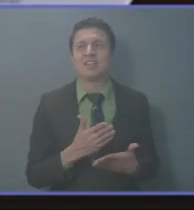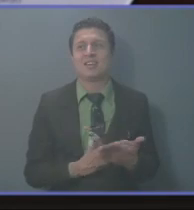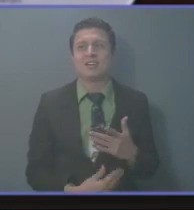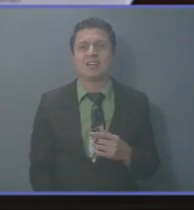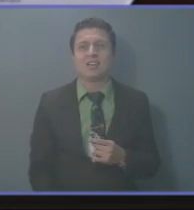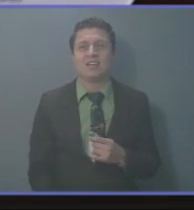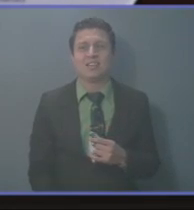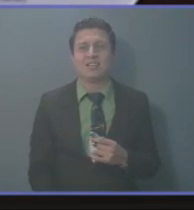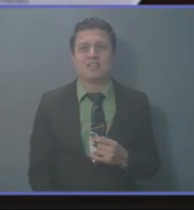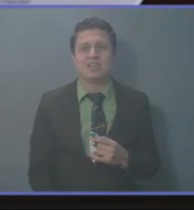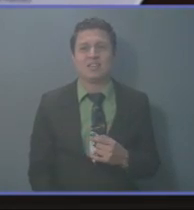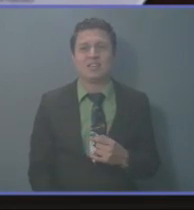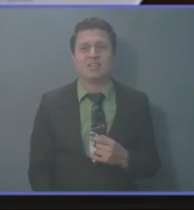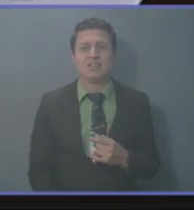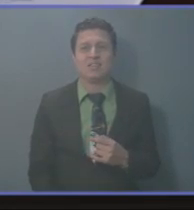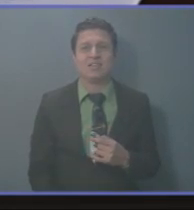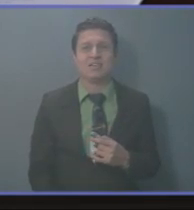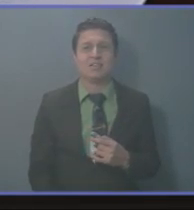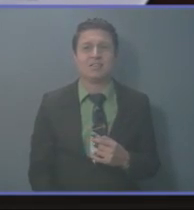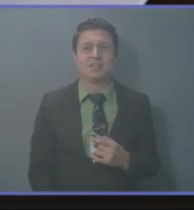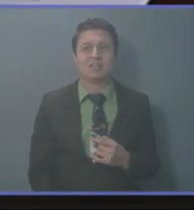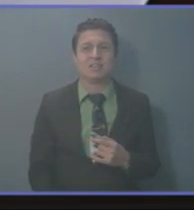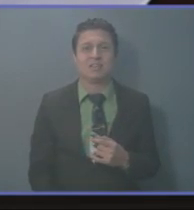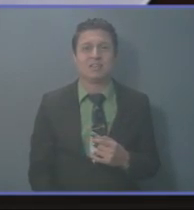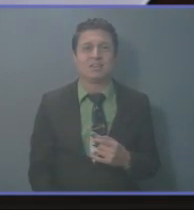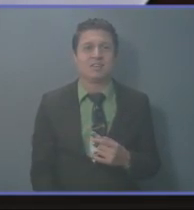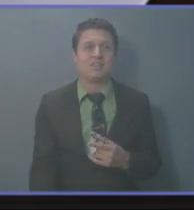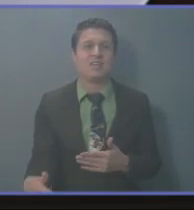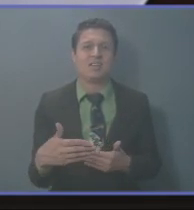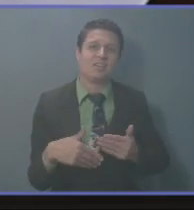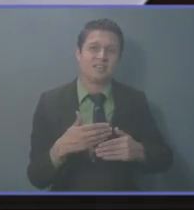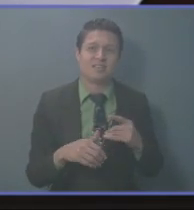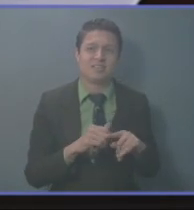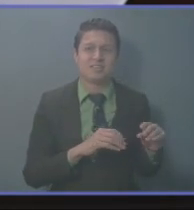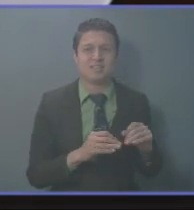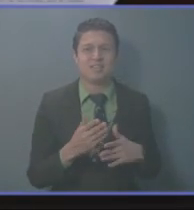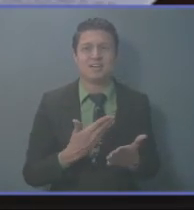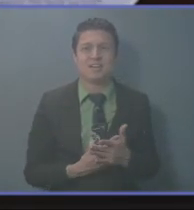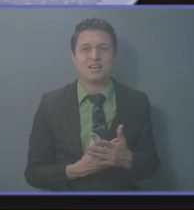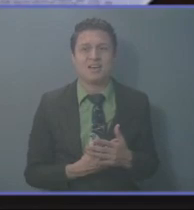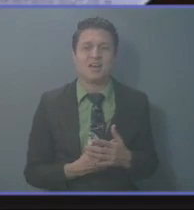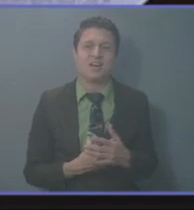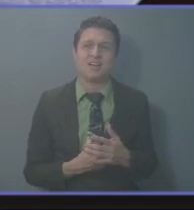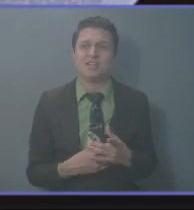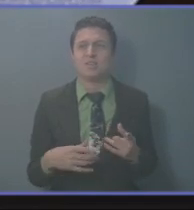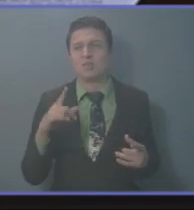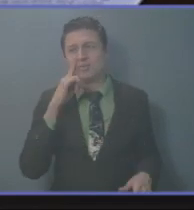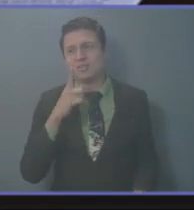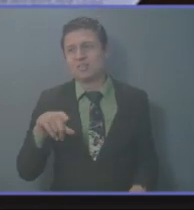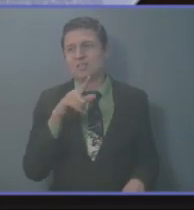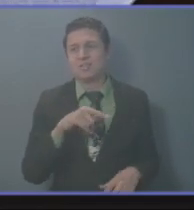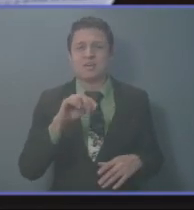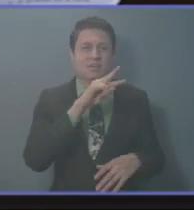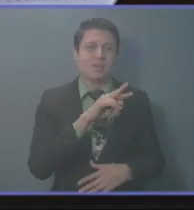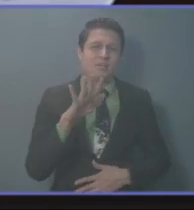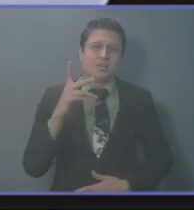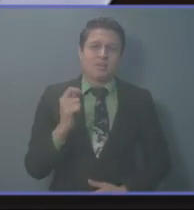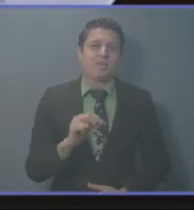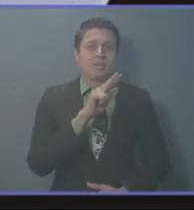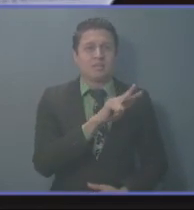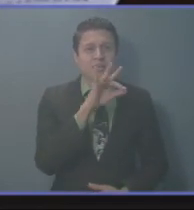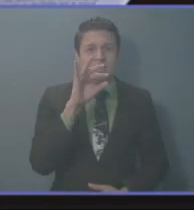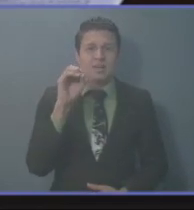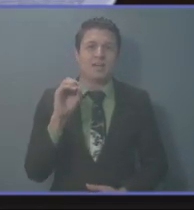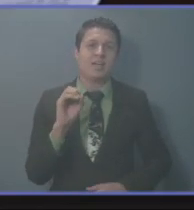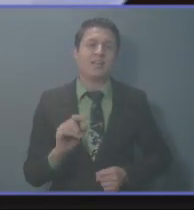Decreto Legislativo número 529 de fecha 2 de diciembre del 2006, publicado en el Diario Oficial número 25, tomo